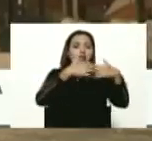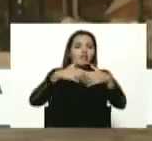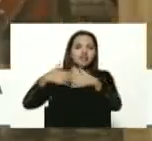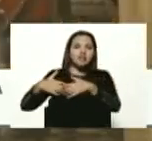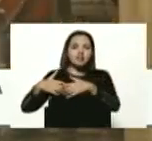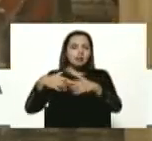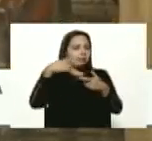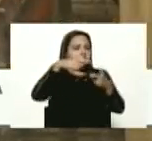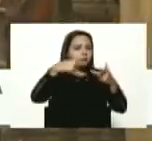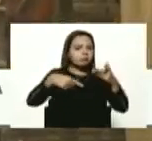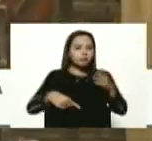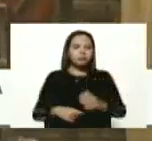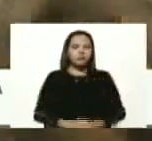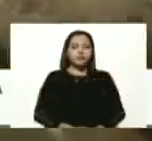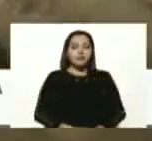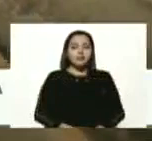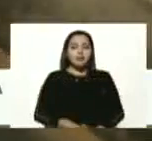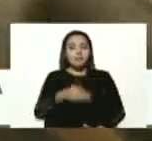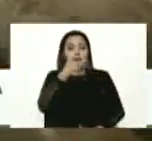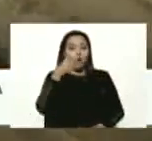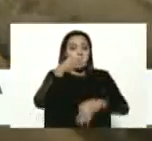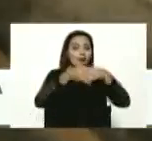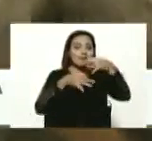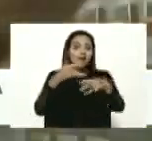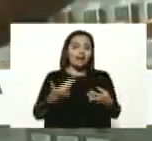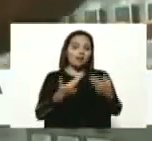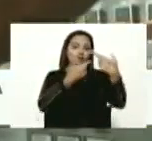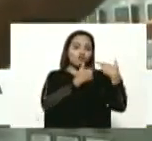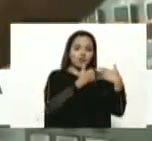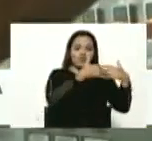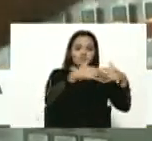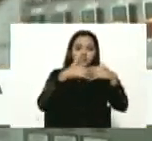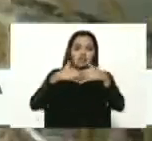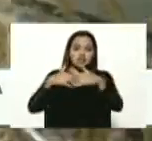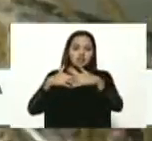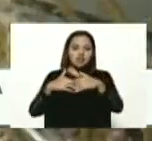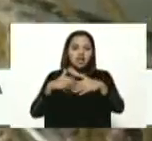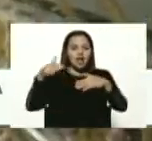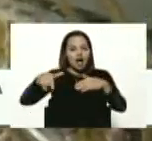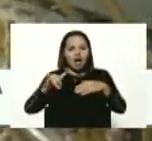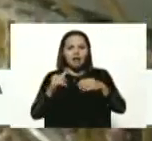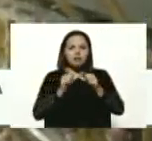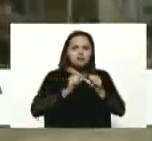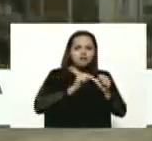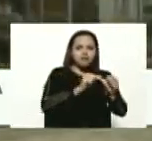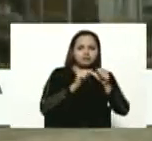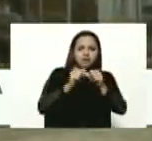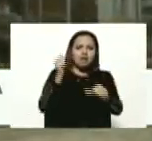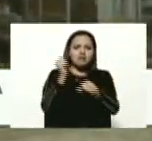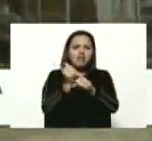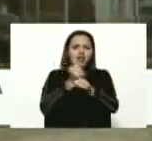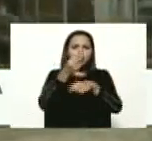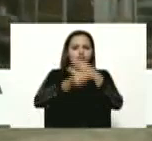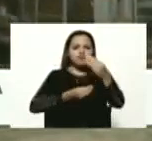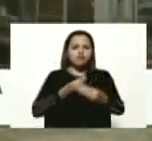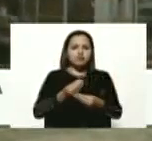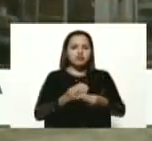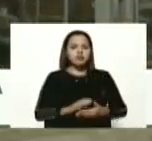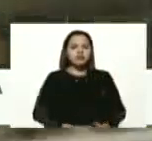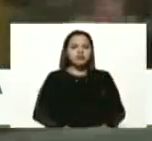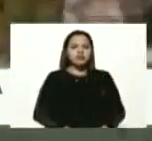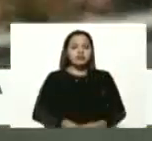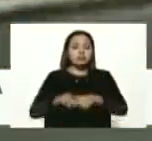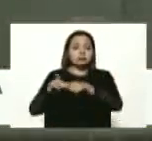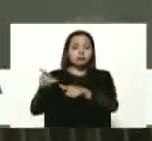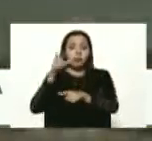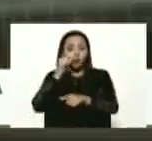Pero para esto nos lo explicarán mejor sus representantes, compañeros que han seguido en la vanguardia produciendo, el compañero Wilfredo